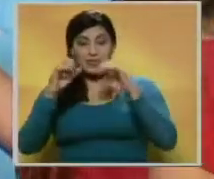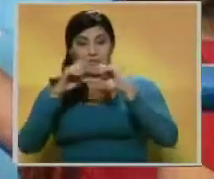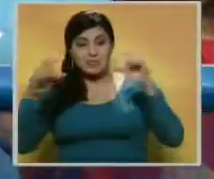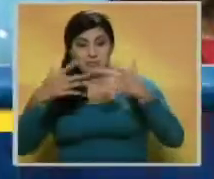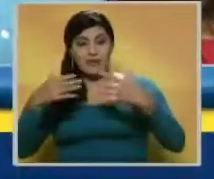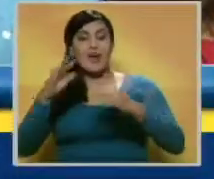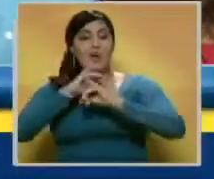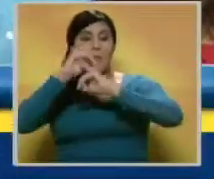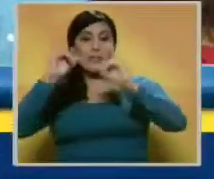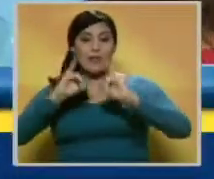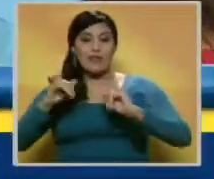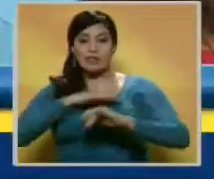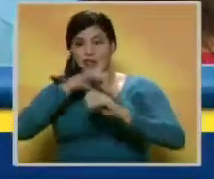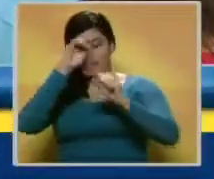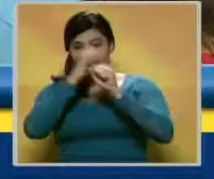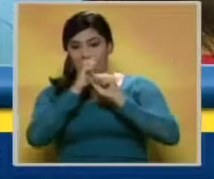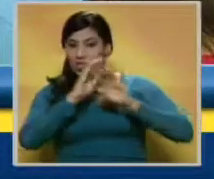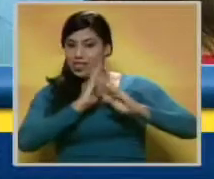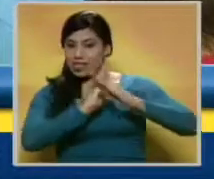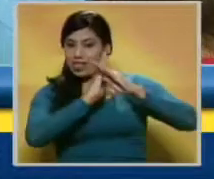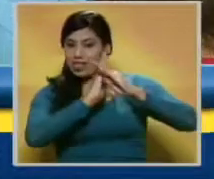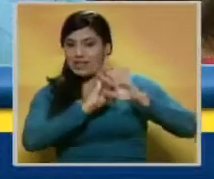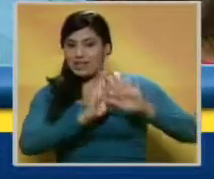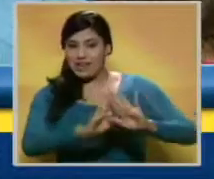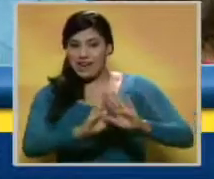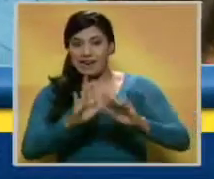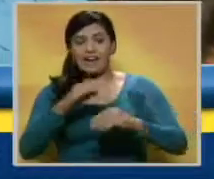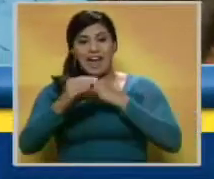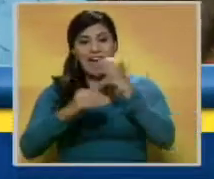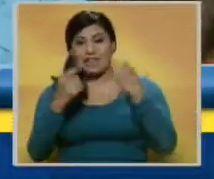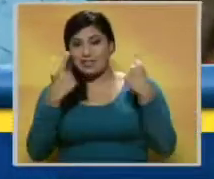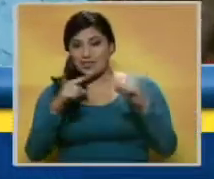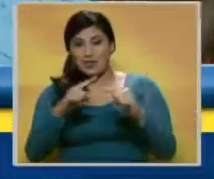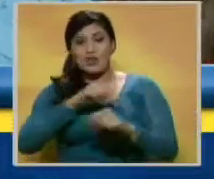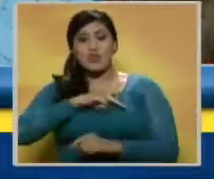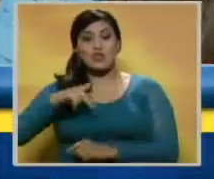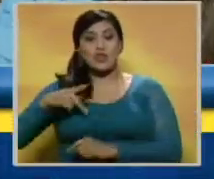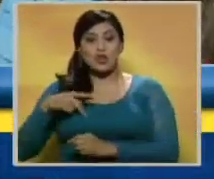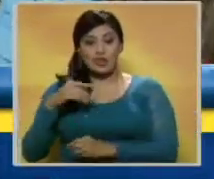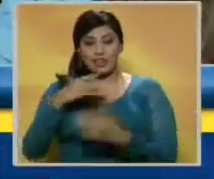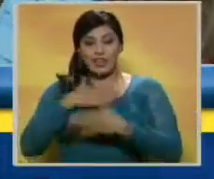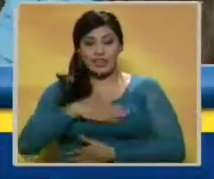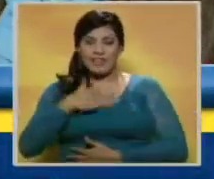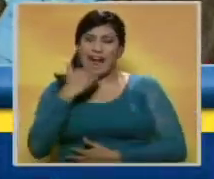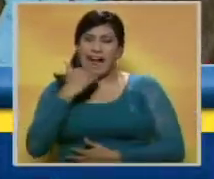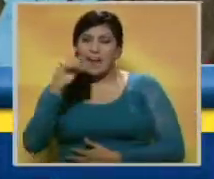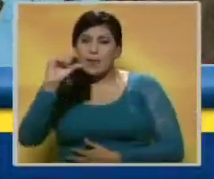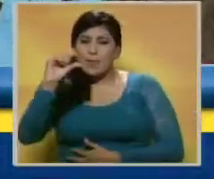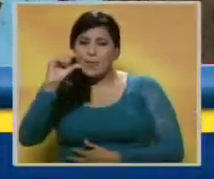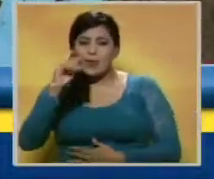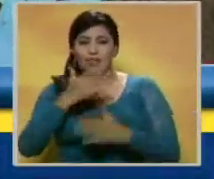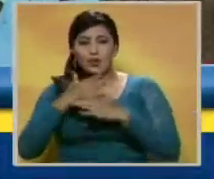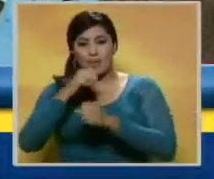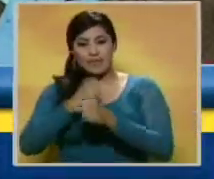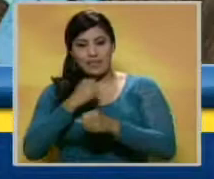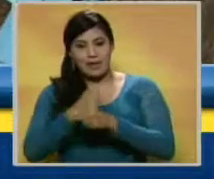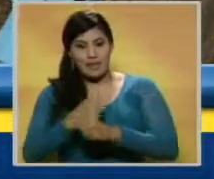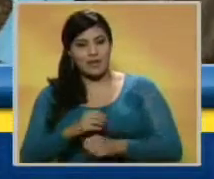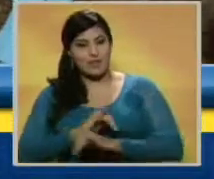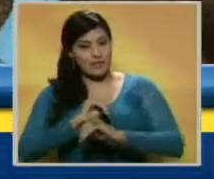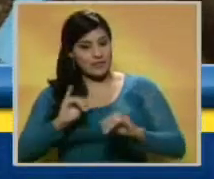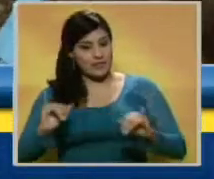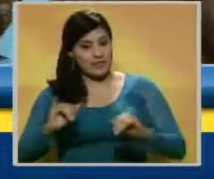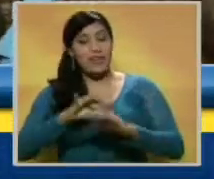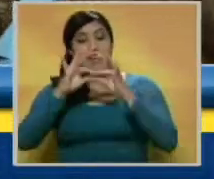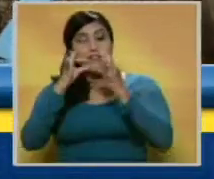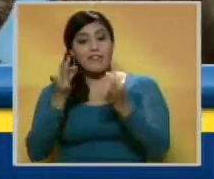por fin. Dejamos el trabajo haciéndose y vinimos a disfrutar un poco con los compañeros de trabajo finalmente, con